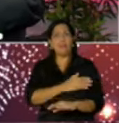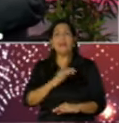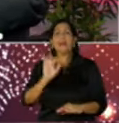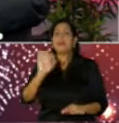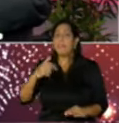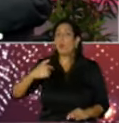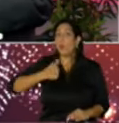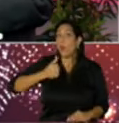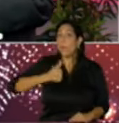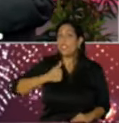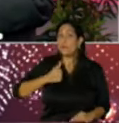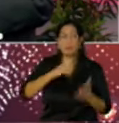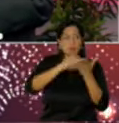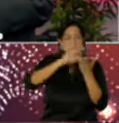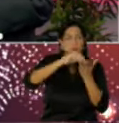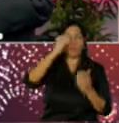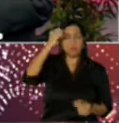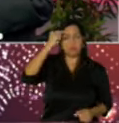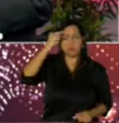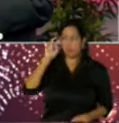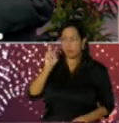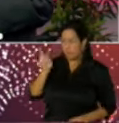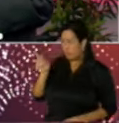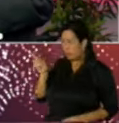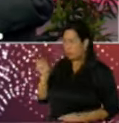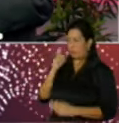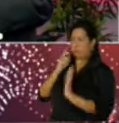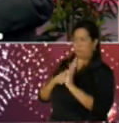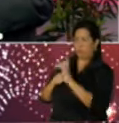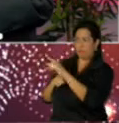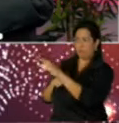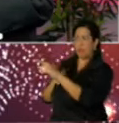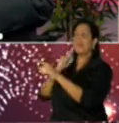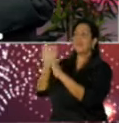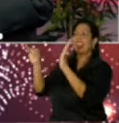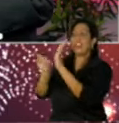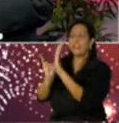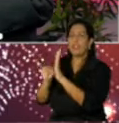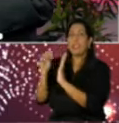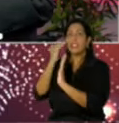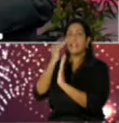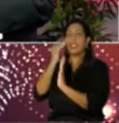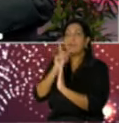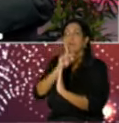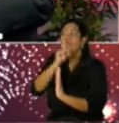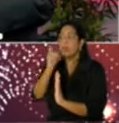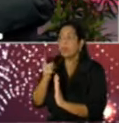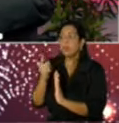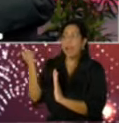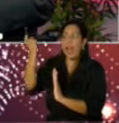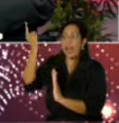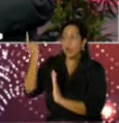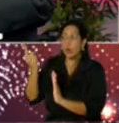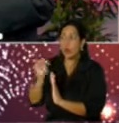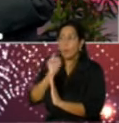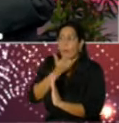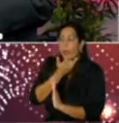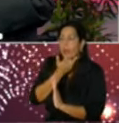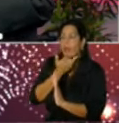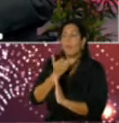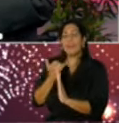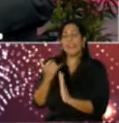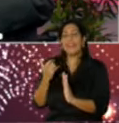clínico de todos nosotros, tanto de las enfermeras como de los estudiantes de medicina. Ha sido aprender cómo manejar, porque a